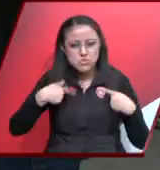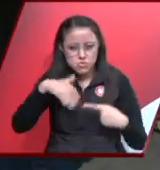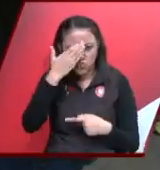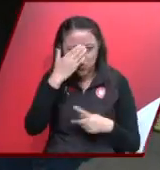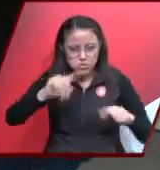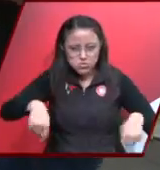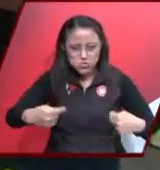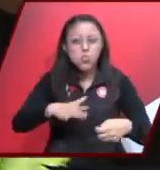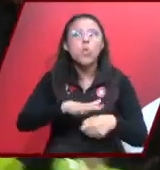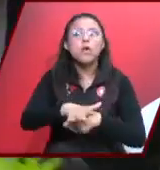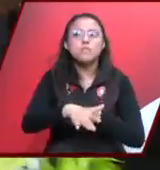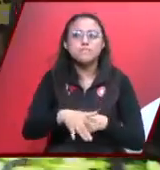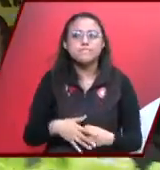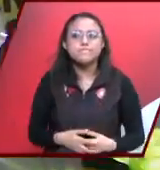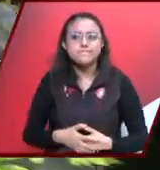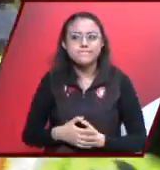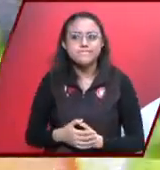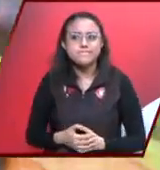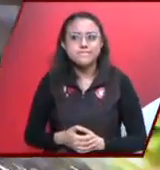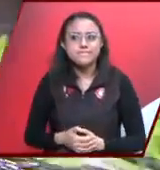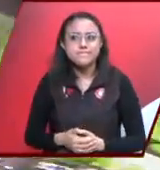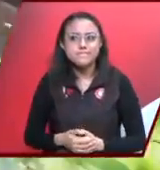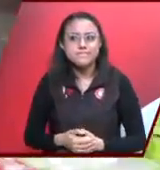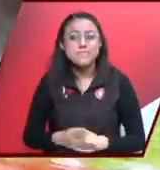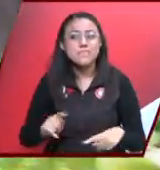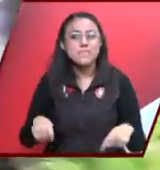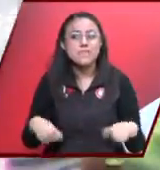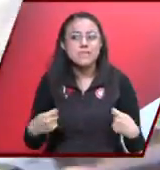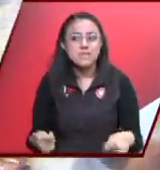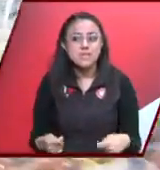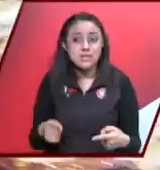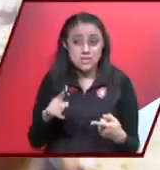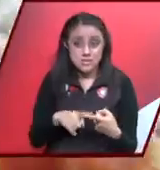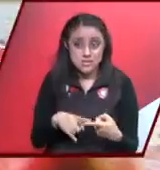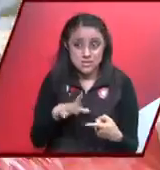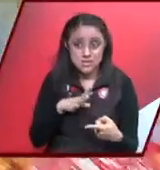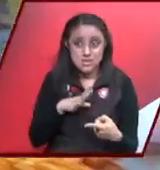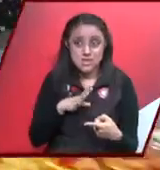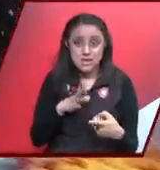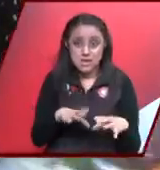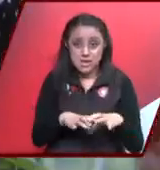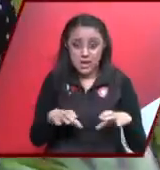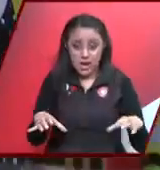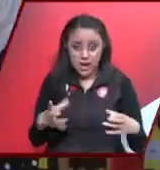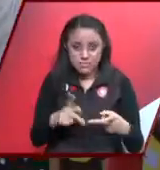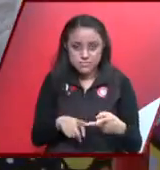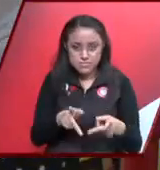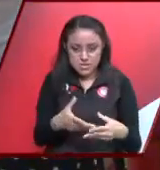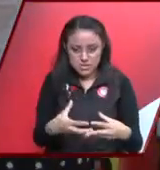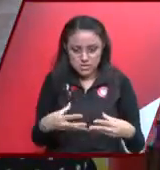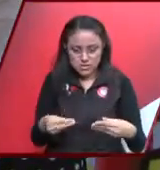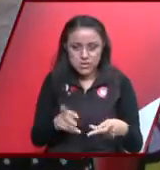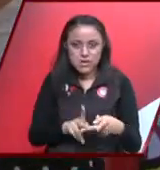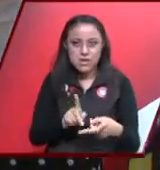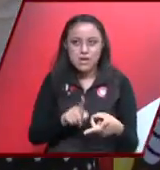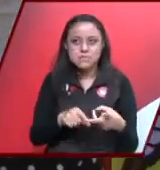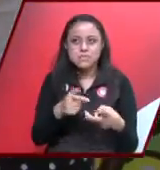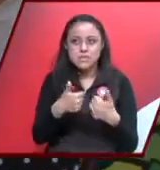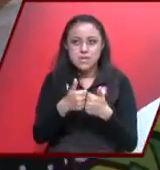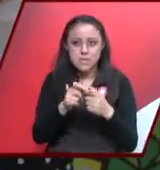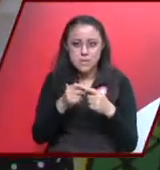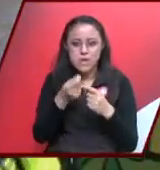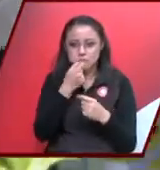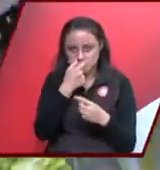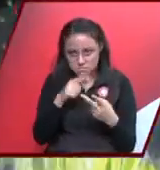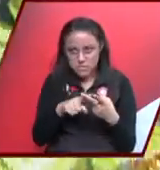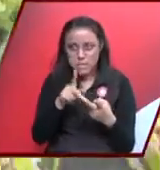conocemos, que son... Bueno, por mencionar los tradicionales, contamos con el camote, la calabaza, la palanqueta de cacahuate, las